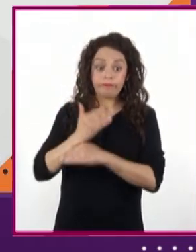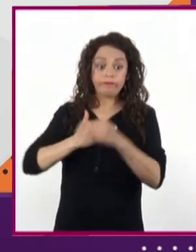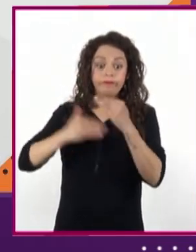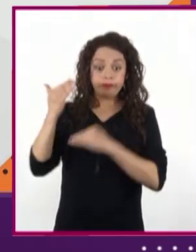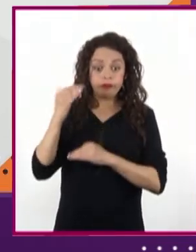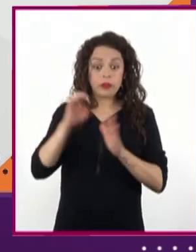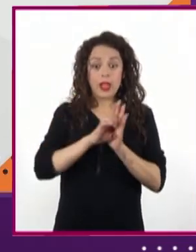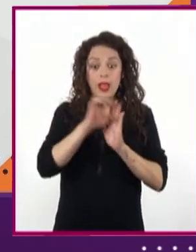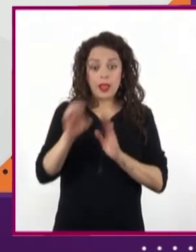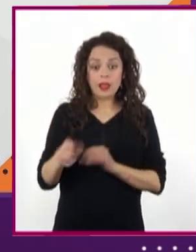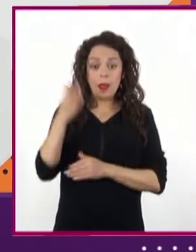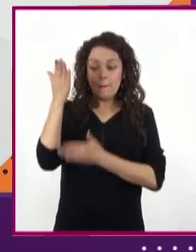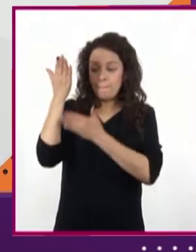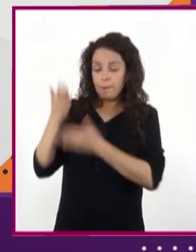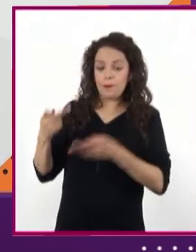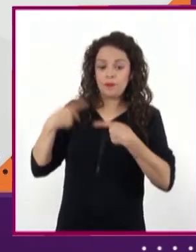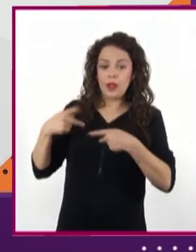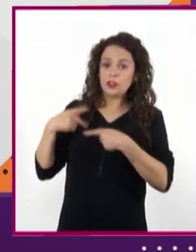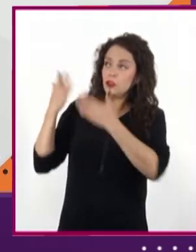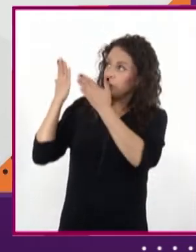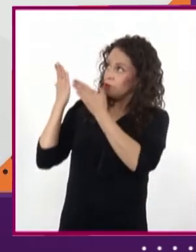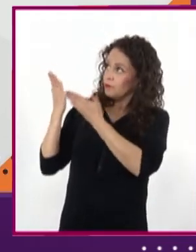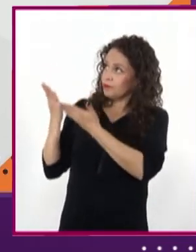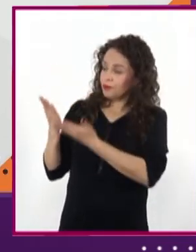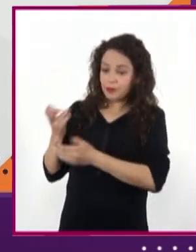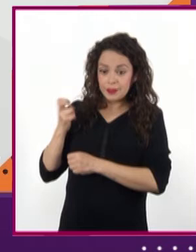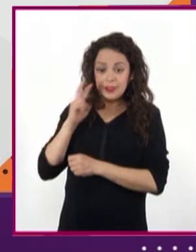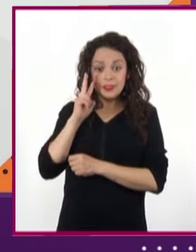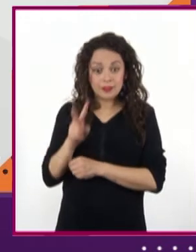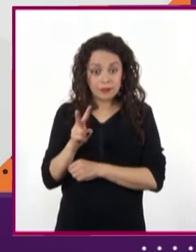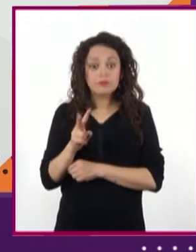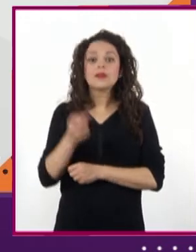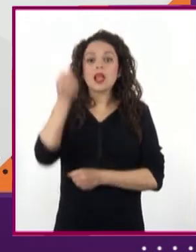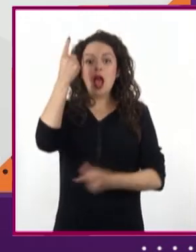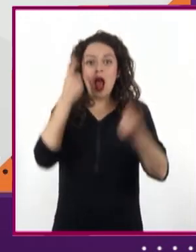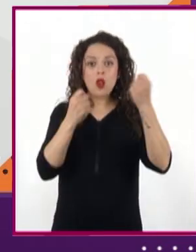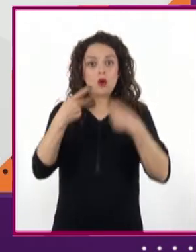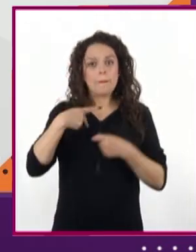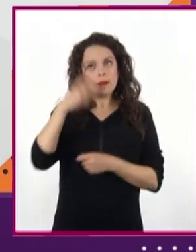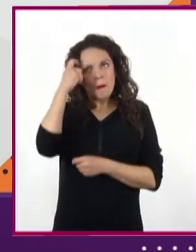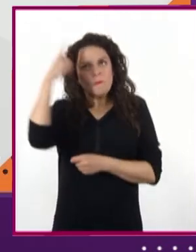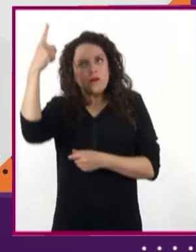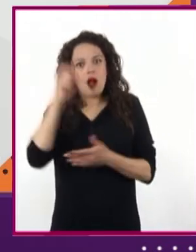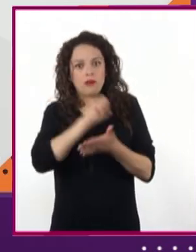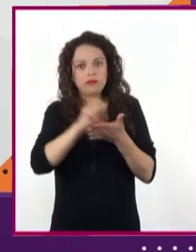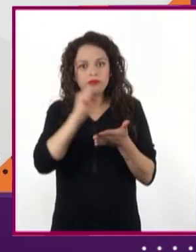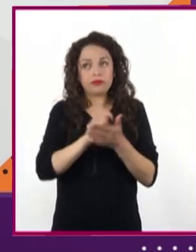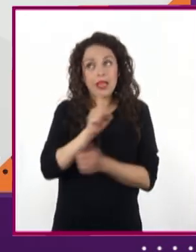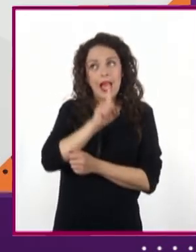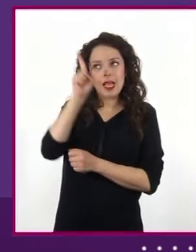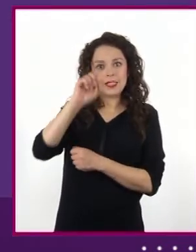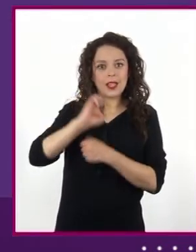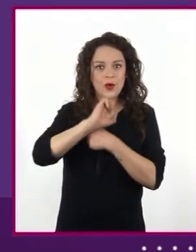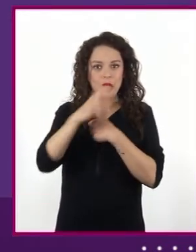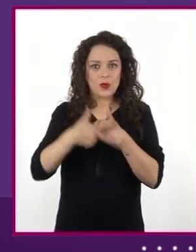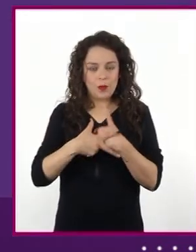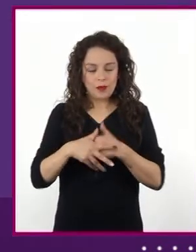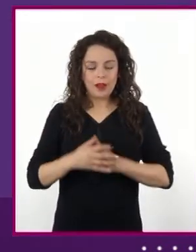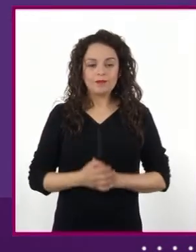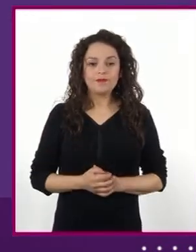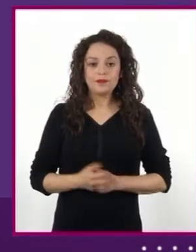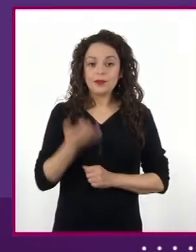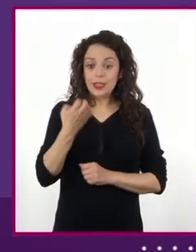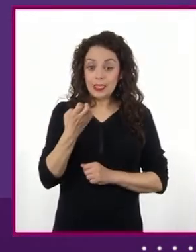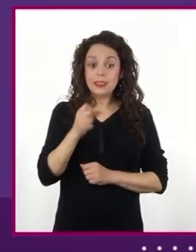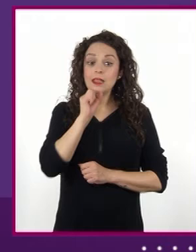Montesquieu, Voltaire, Locke y Spinoza fueron algunos de los pensadores ilustrados en Europa. Asimismo,